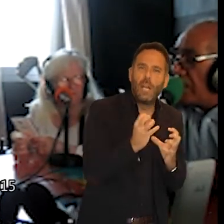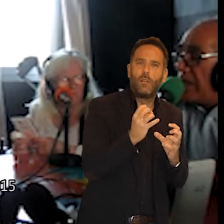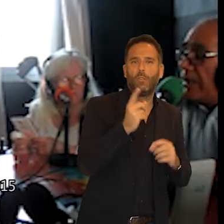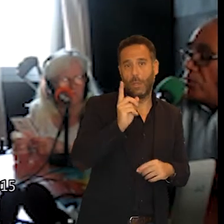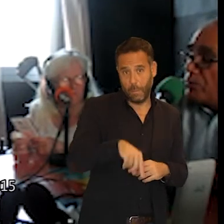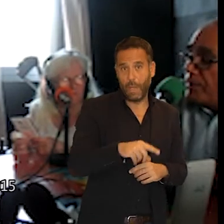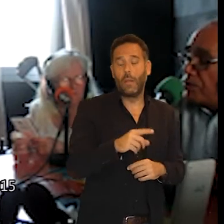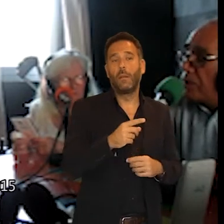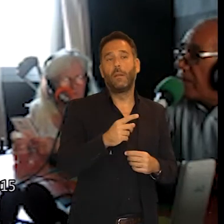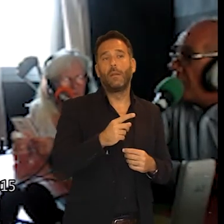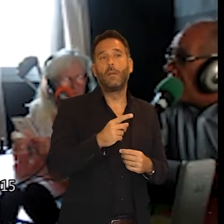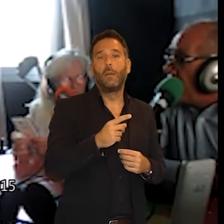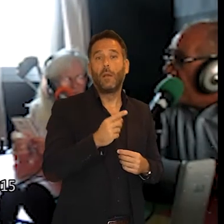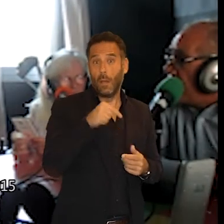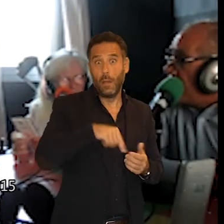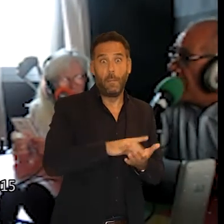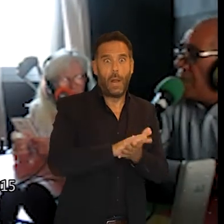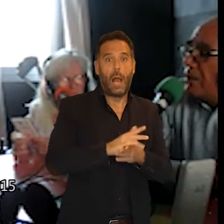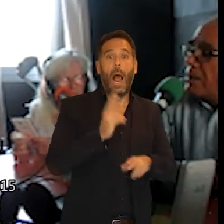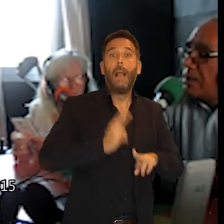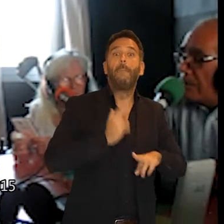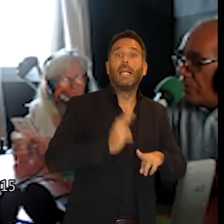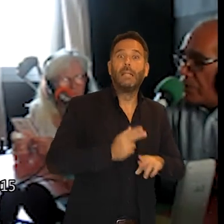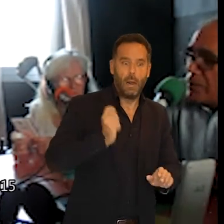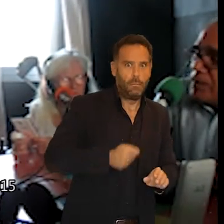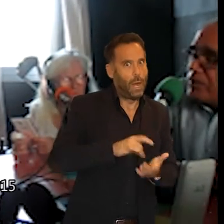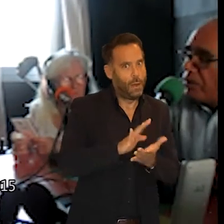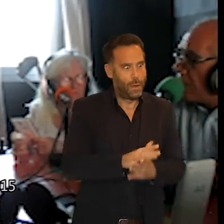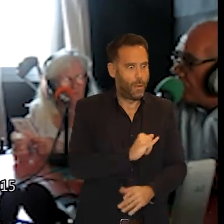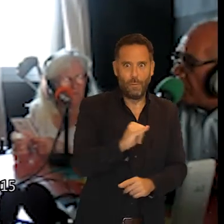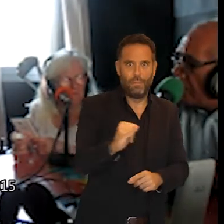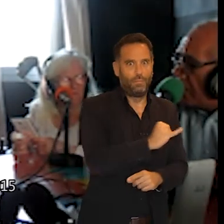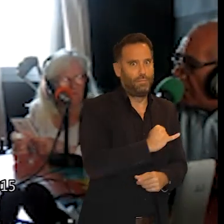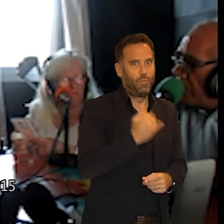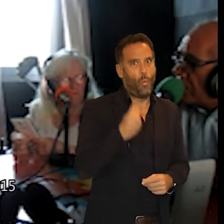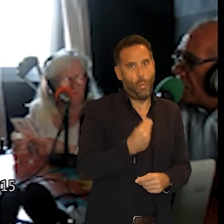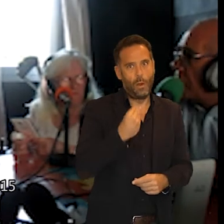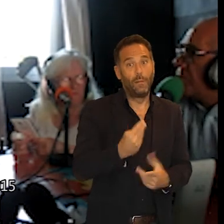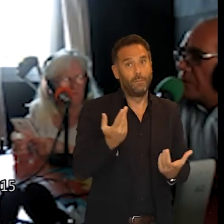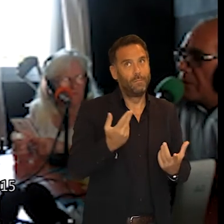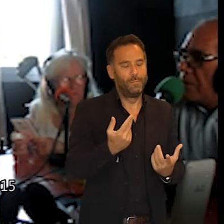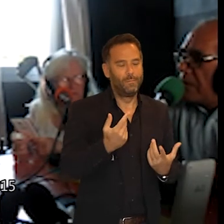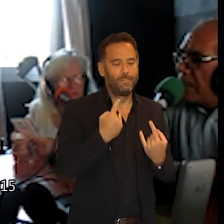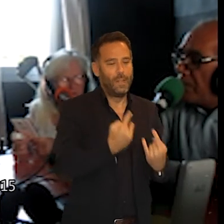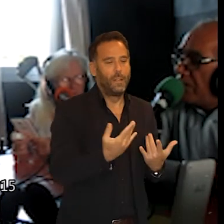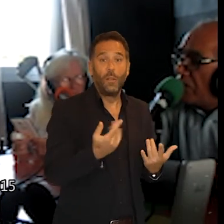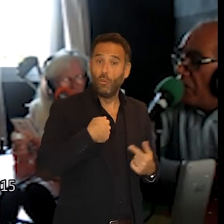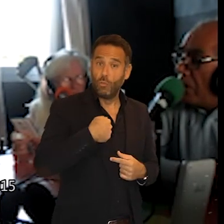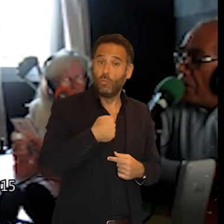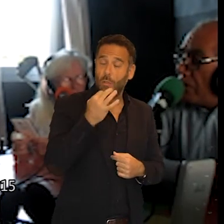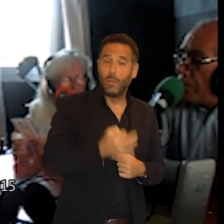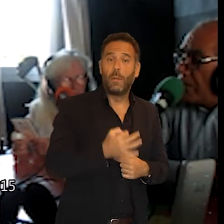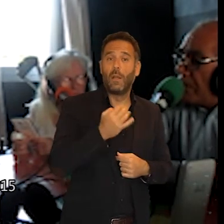digo, sí. Que es proteína. Aquí en Málaga, con las almendras que tenemos, mira, tenemos ya lo de los frutos secos suprimidos. Nosotros, por ejemplo,